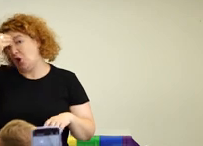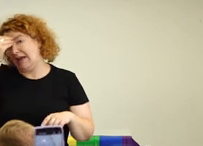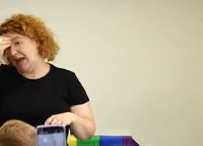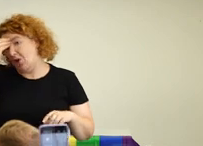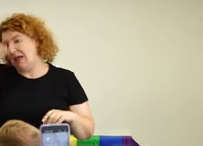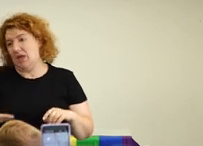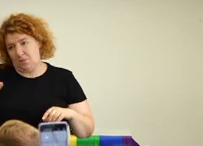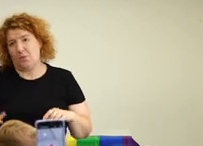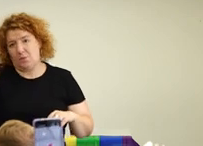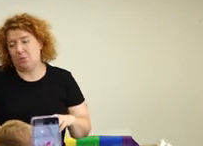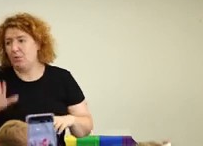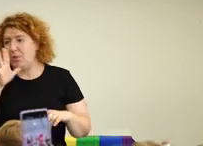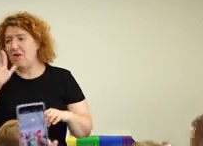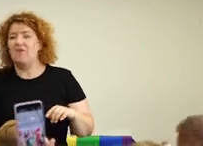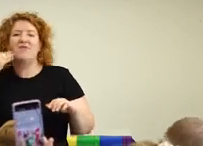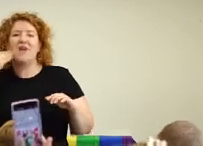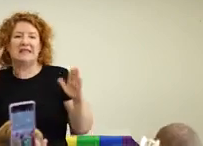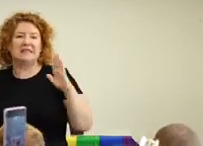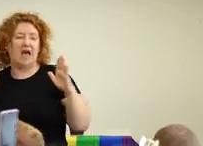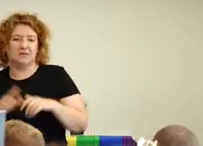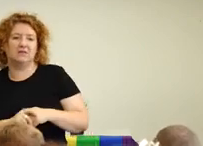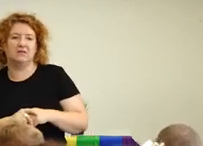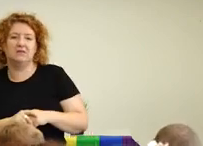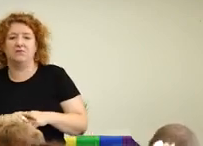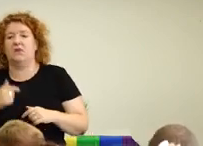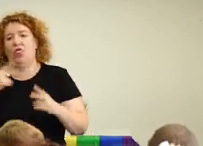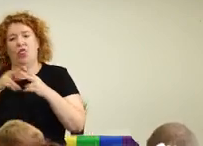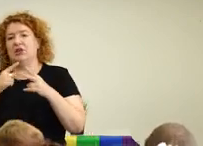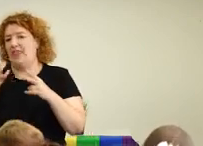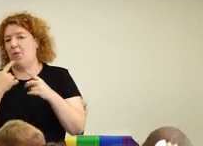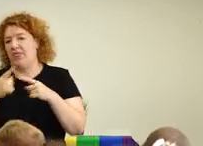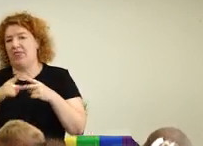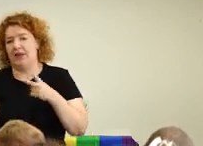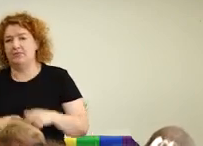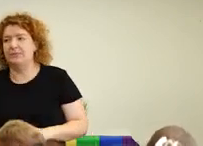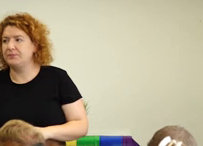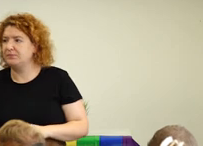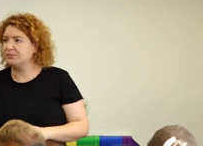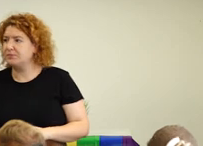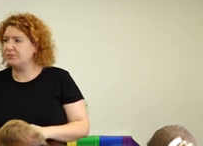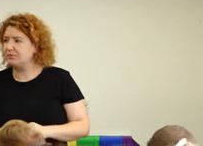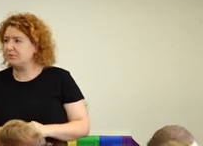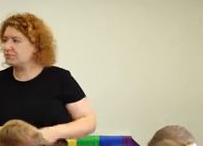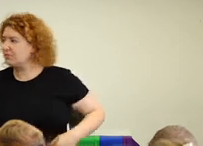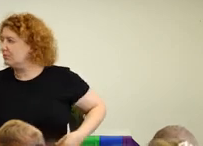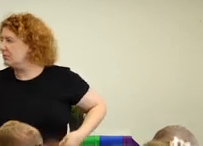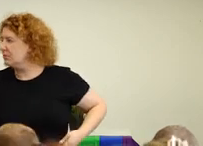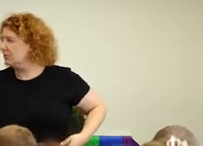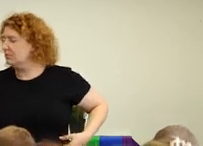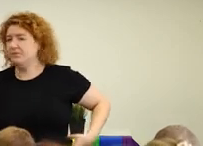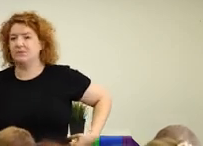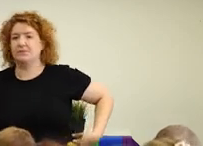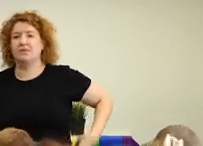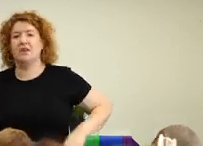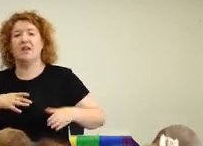es importante, por las fechas en las que estamos, empezar diciendo dos cosas. La primera, desearle mucha suerte al